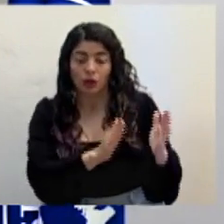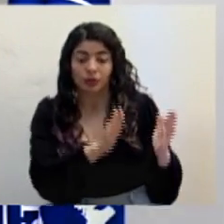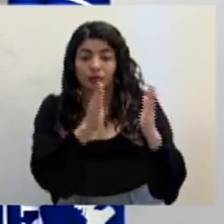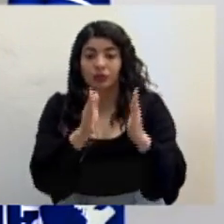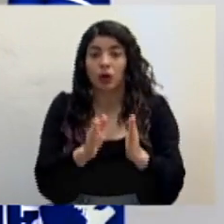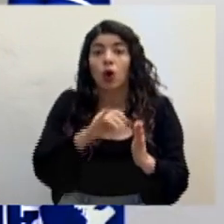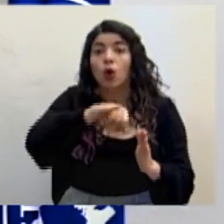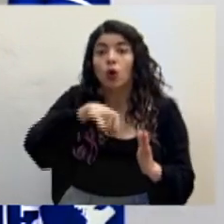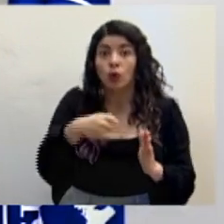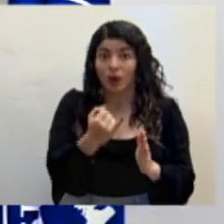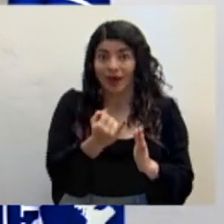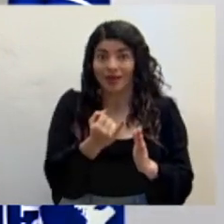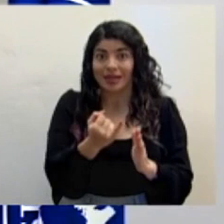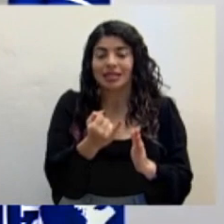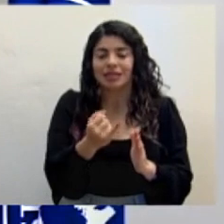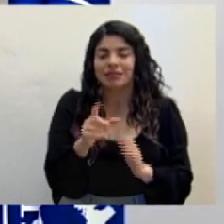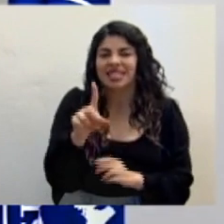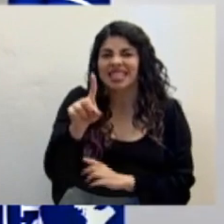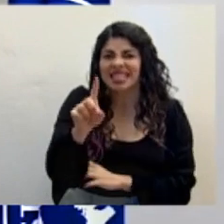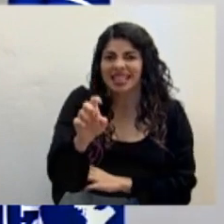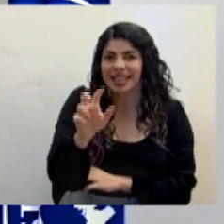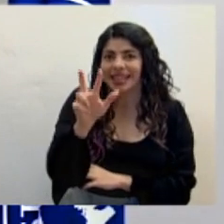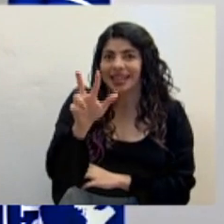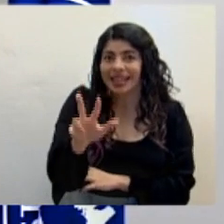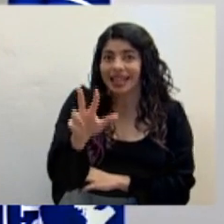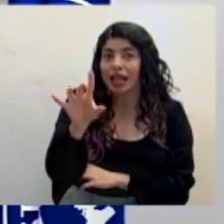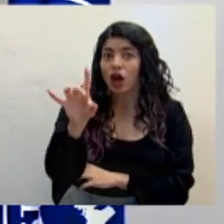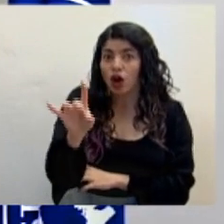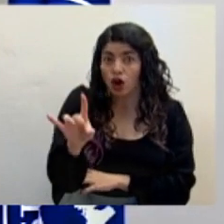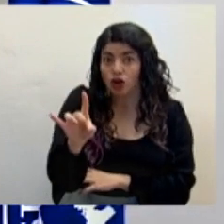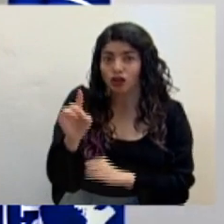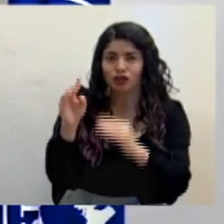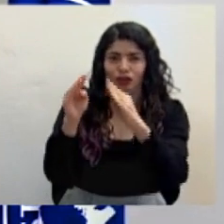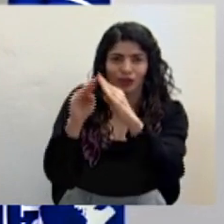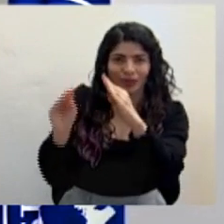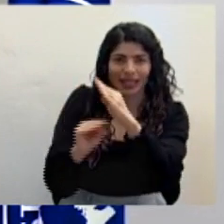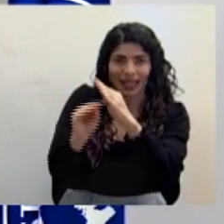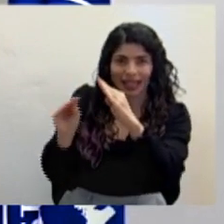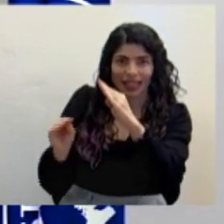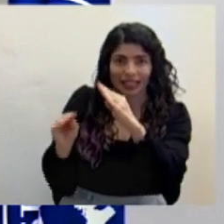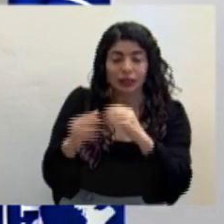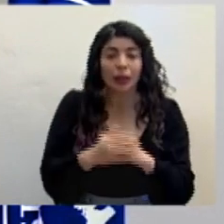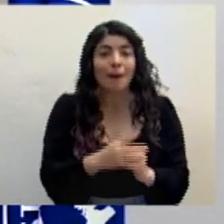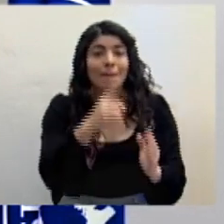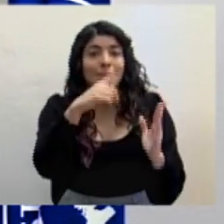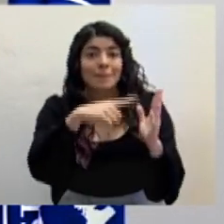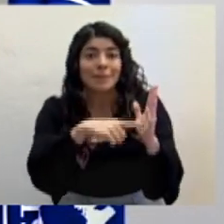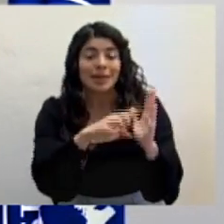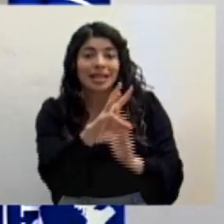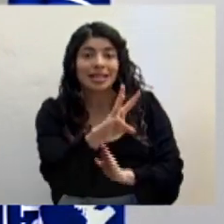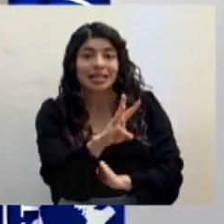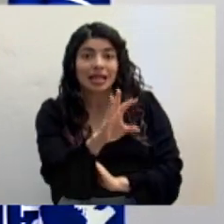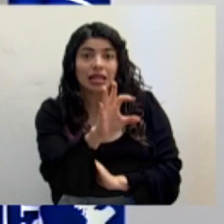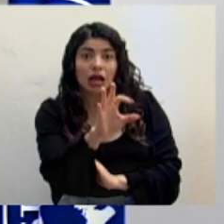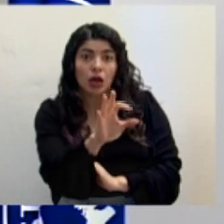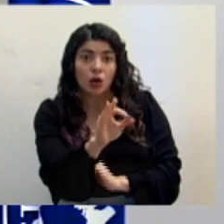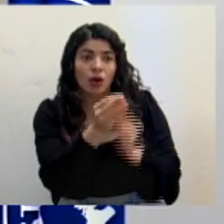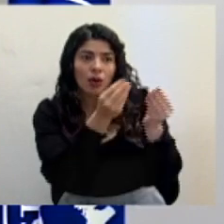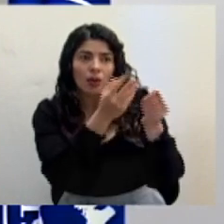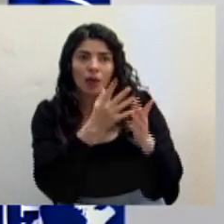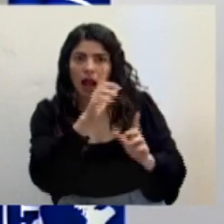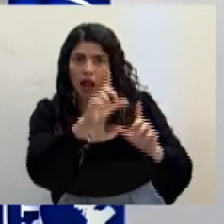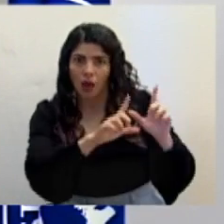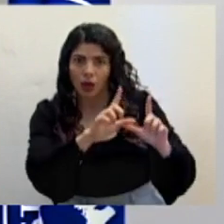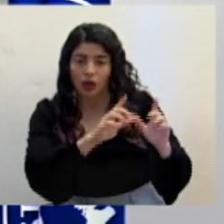día jueves se registraron 138 por nexo epidemiológico y 1.069 por